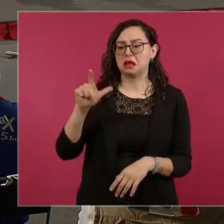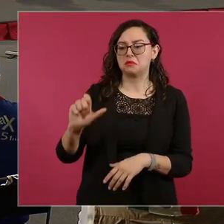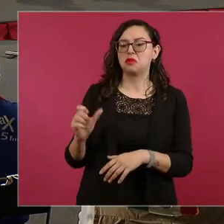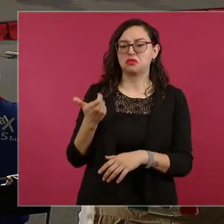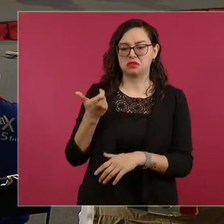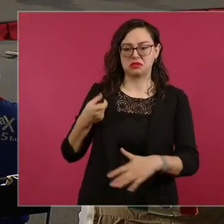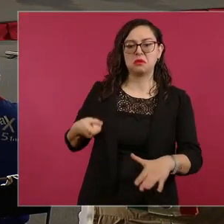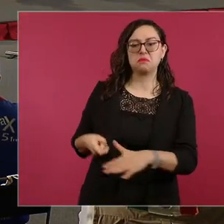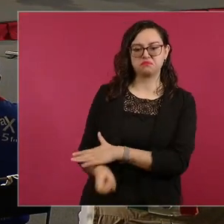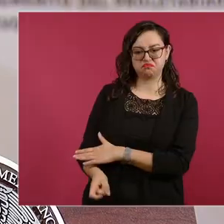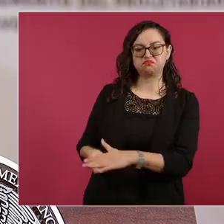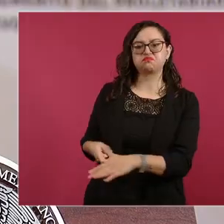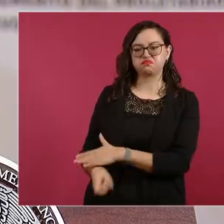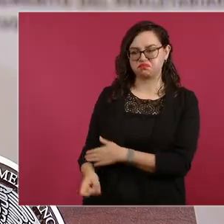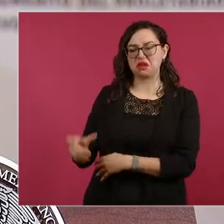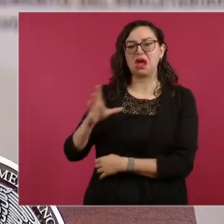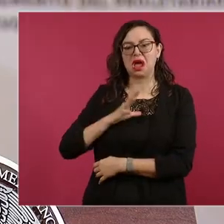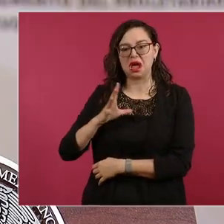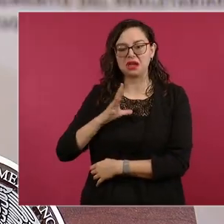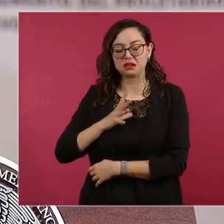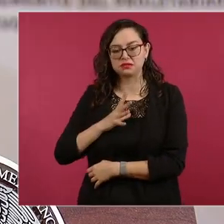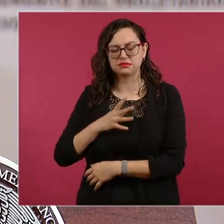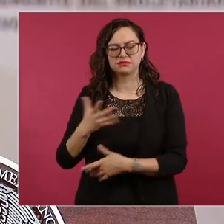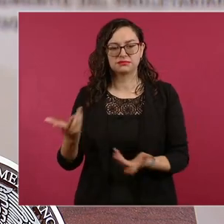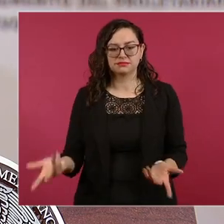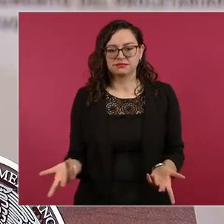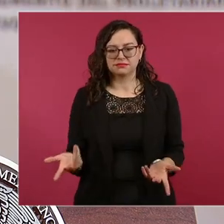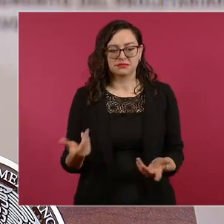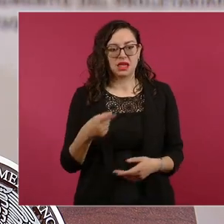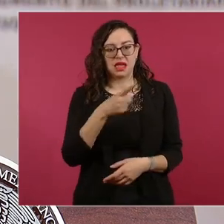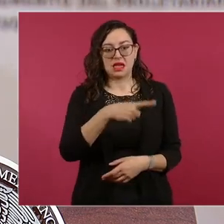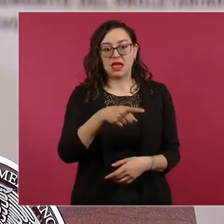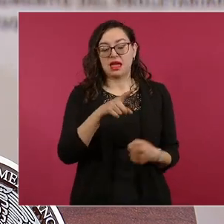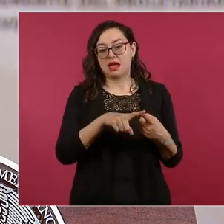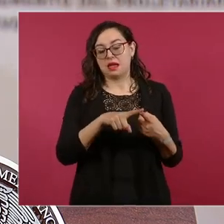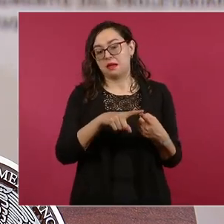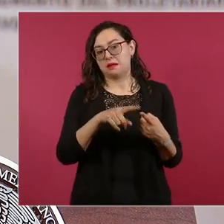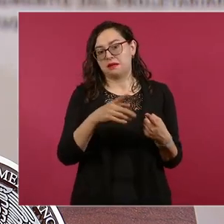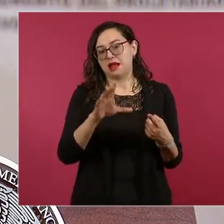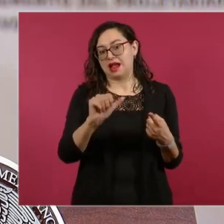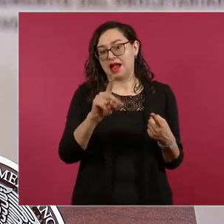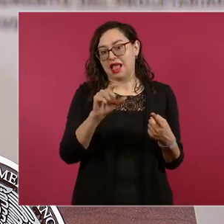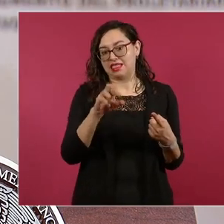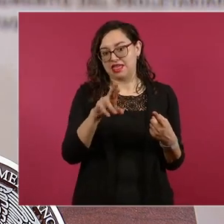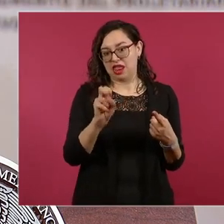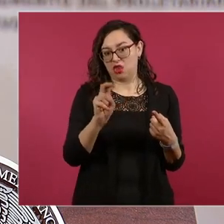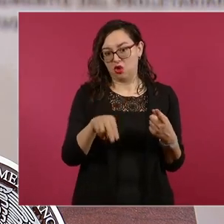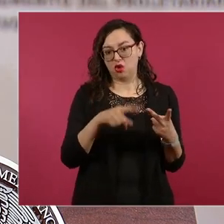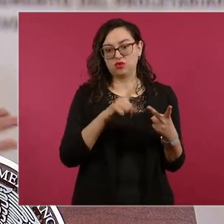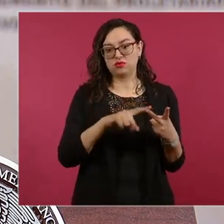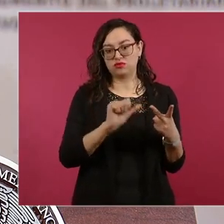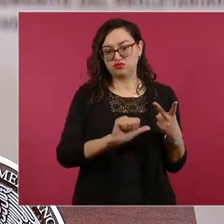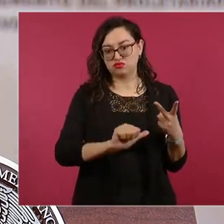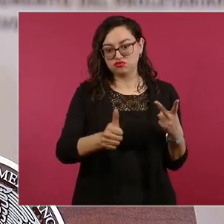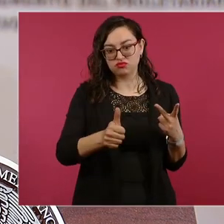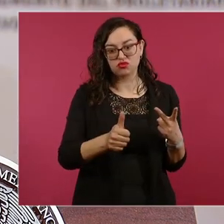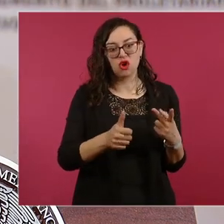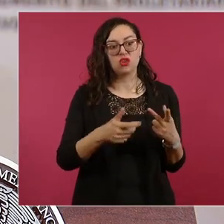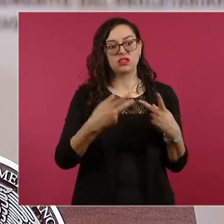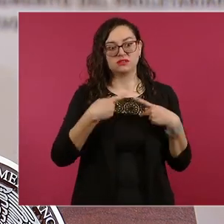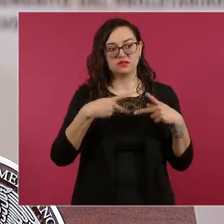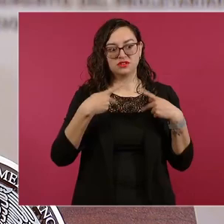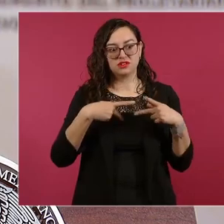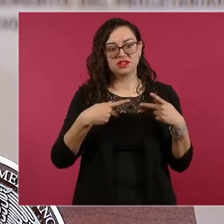Alemán y Felipe Calderón lo publicaron, lo difundieron a través de sus cuentas oficiales de X, antes de Twitter.